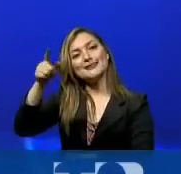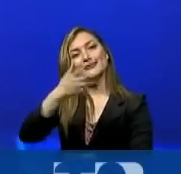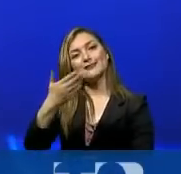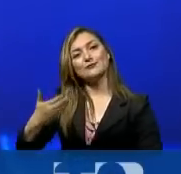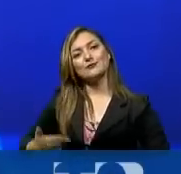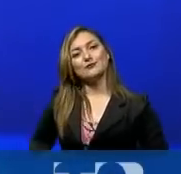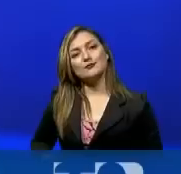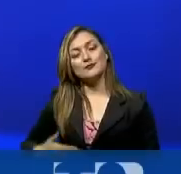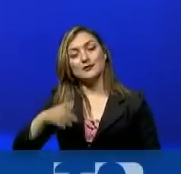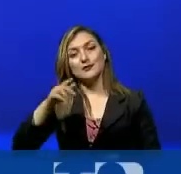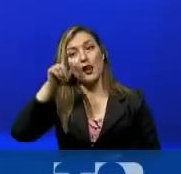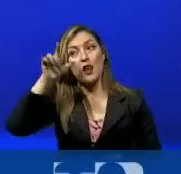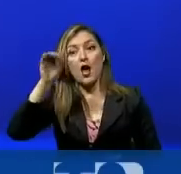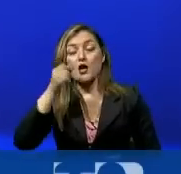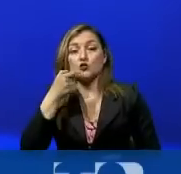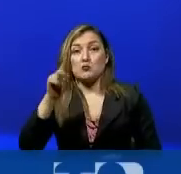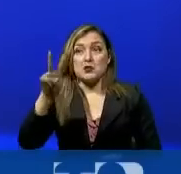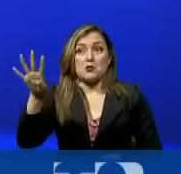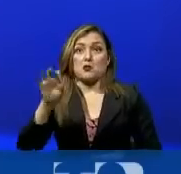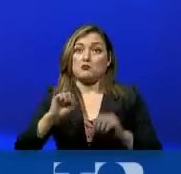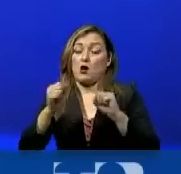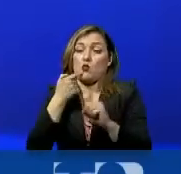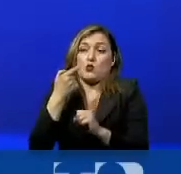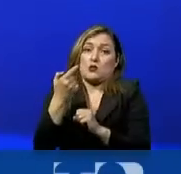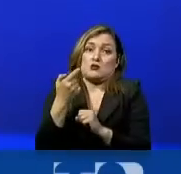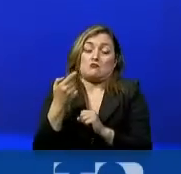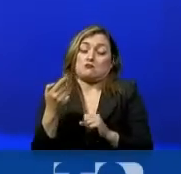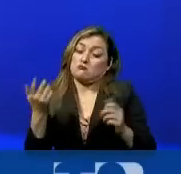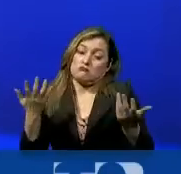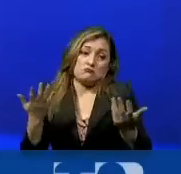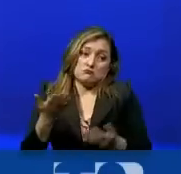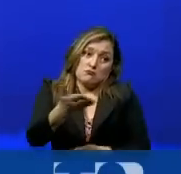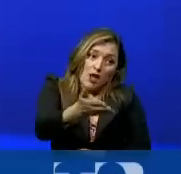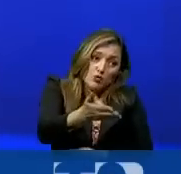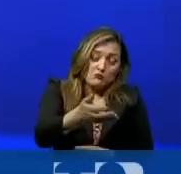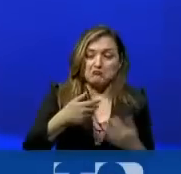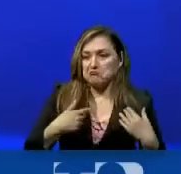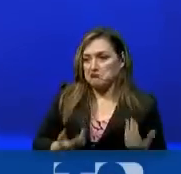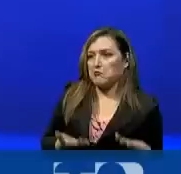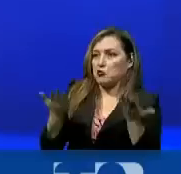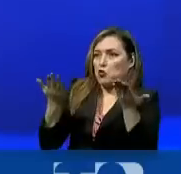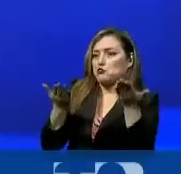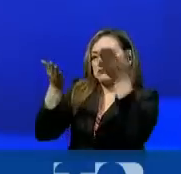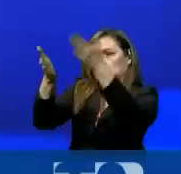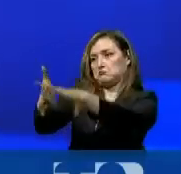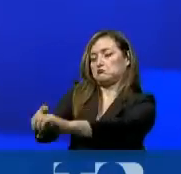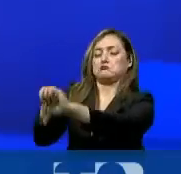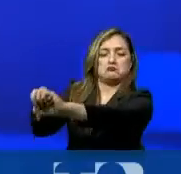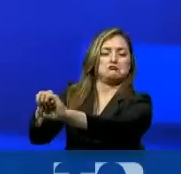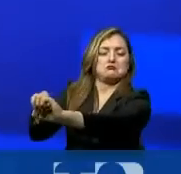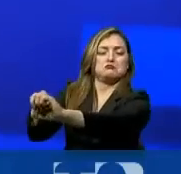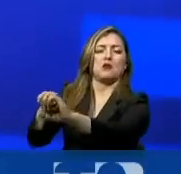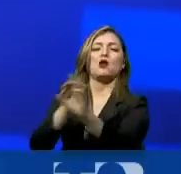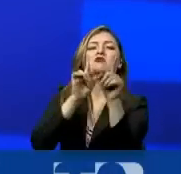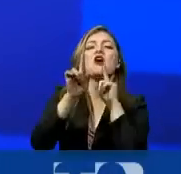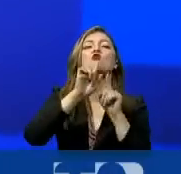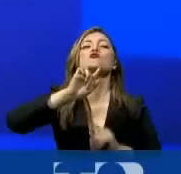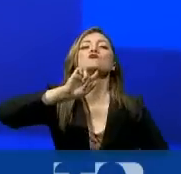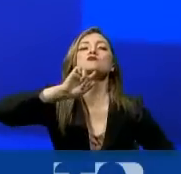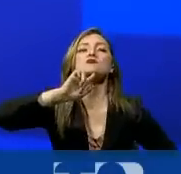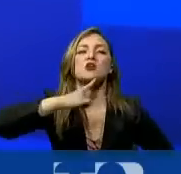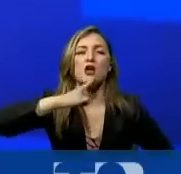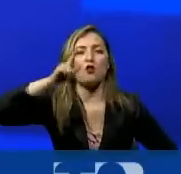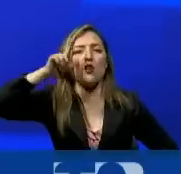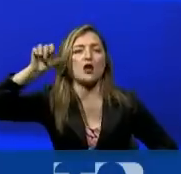que tomamos la palabra del presidente de la República del 24 de mayo, que ha extendido una mano. Nosotros extendemos las dos manos para un diálogo serio, que es necesario,